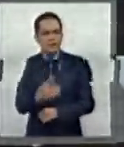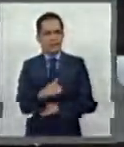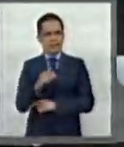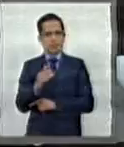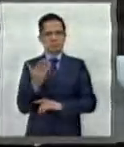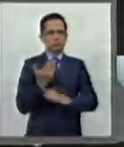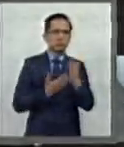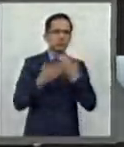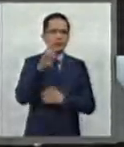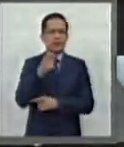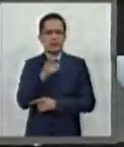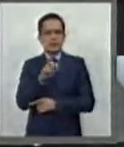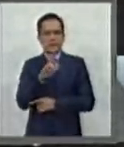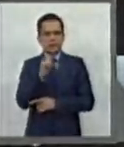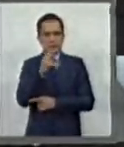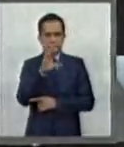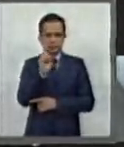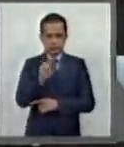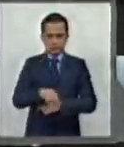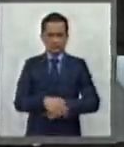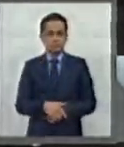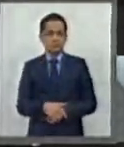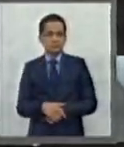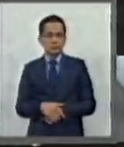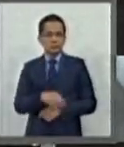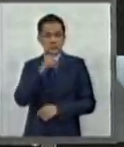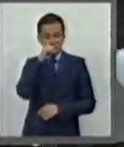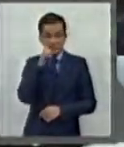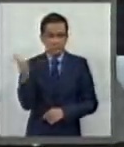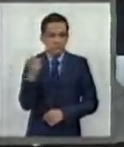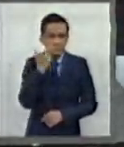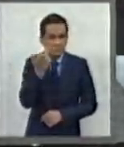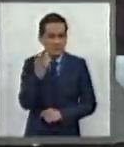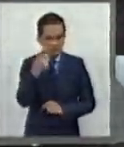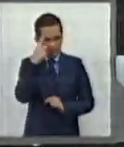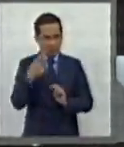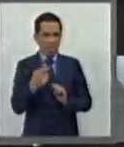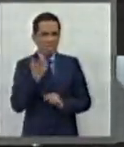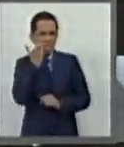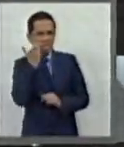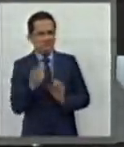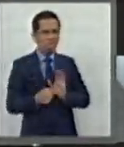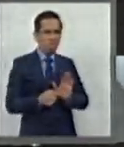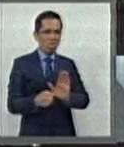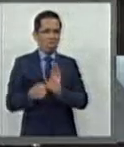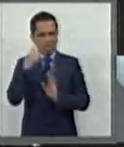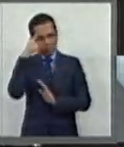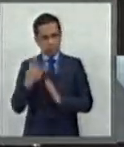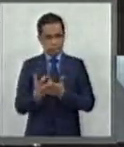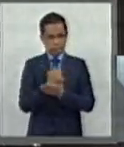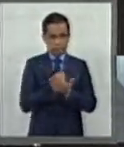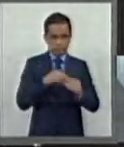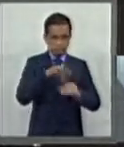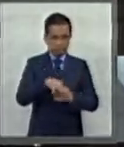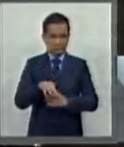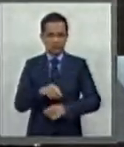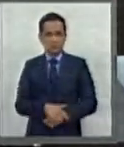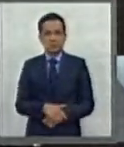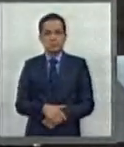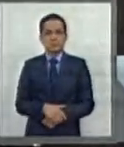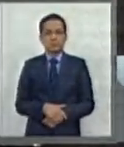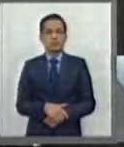regeneración, pretendiendo presentarlas a modo. Quedó expuesta en esa